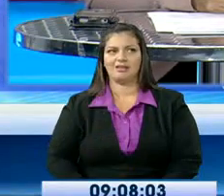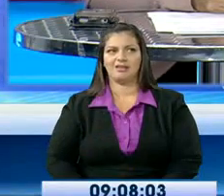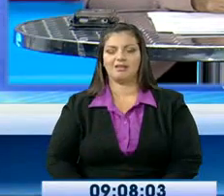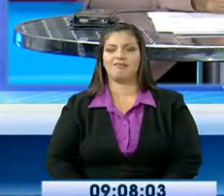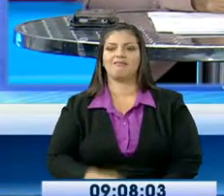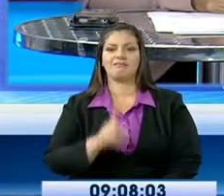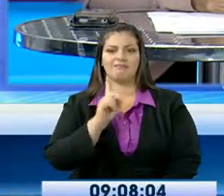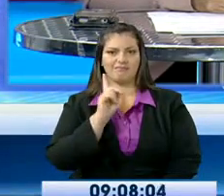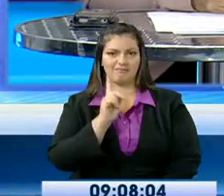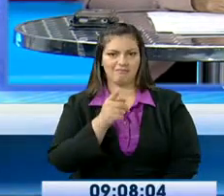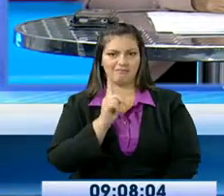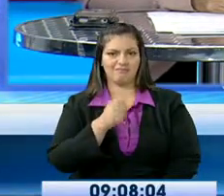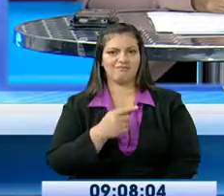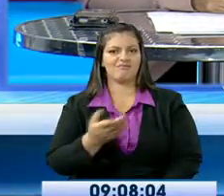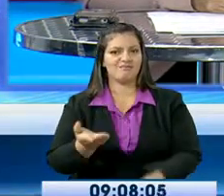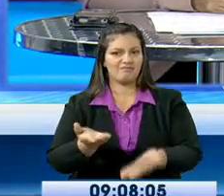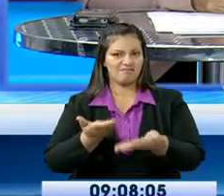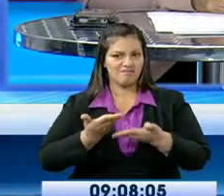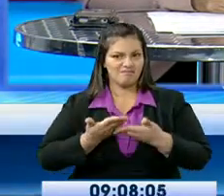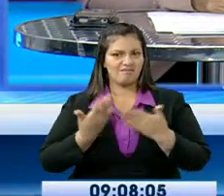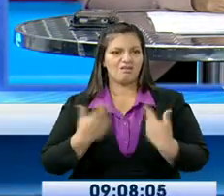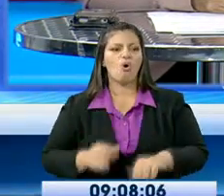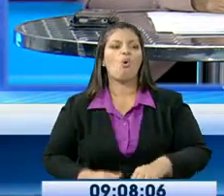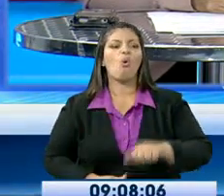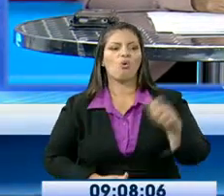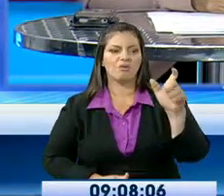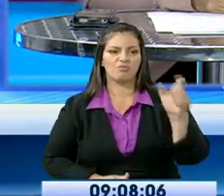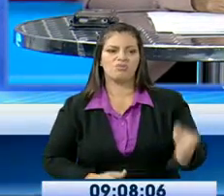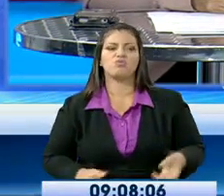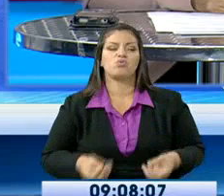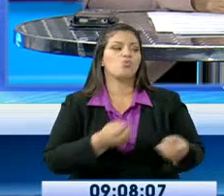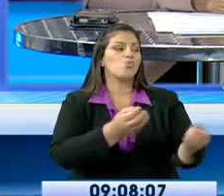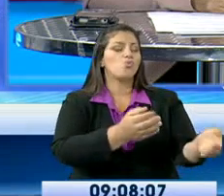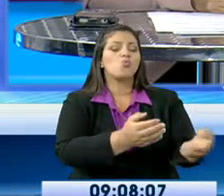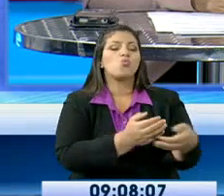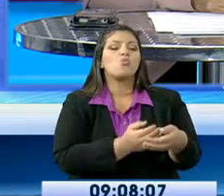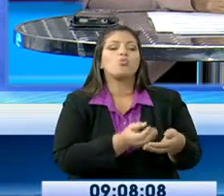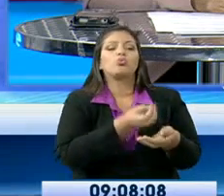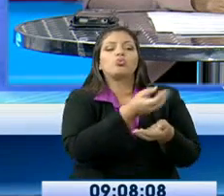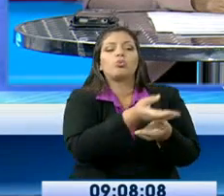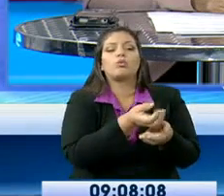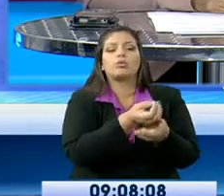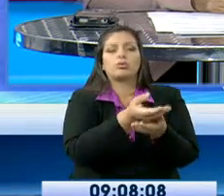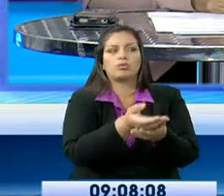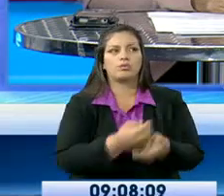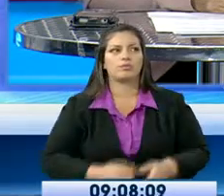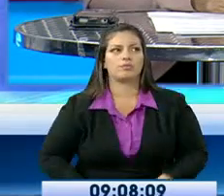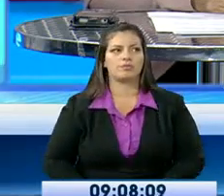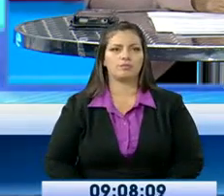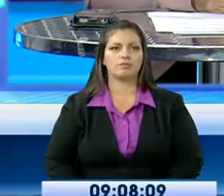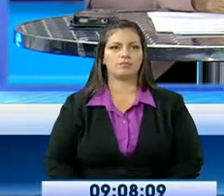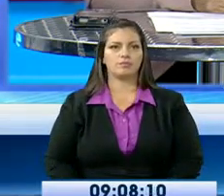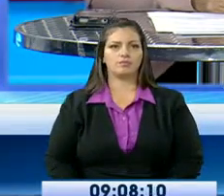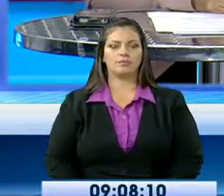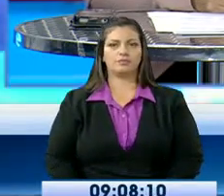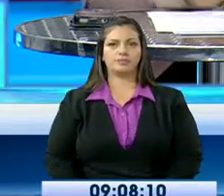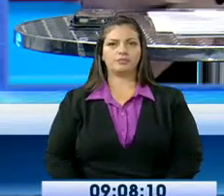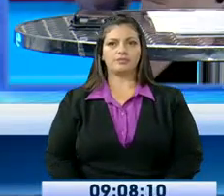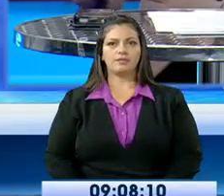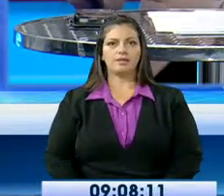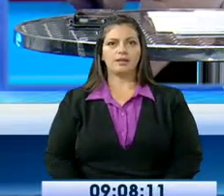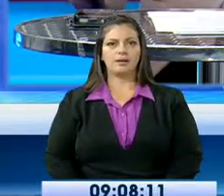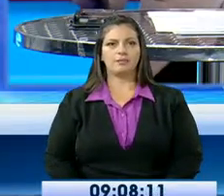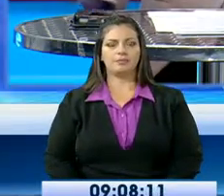Ay, dice el productor que él lo ha guardado y que está en la refrigeradora, dice el productor. No creo que no